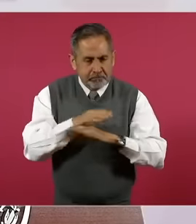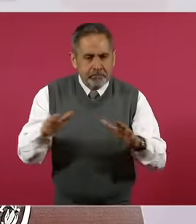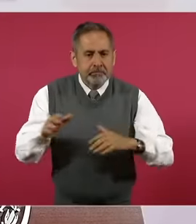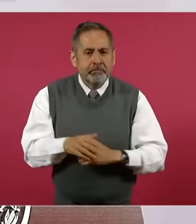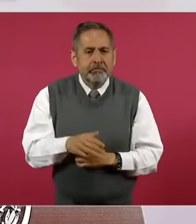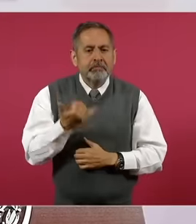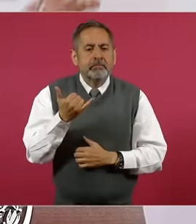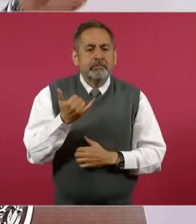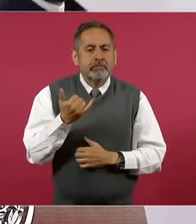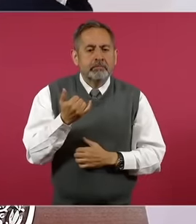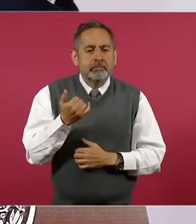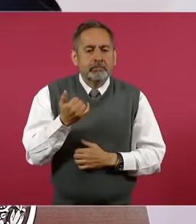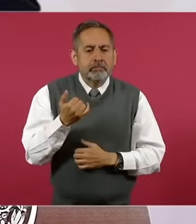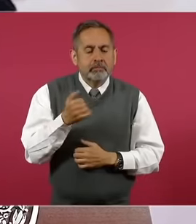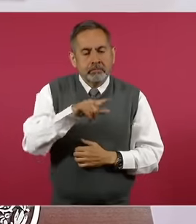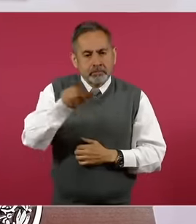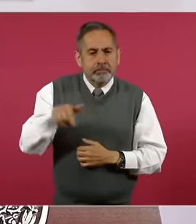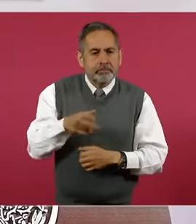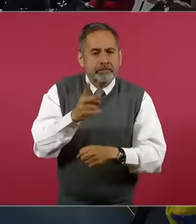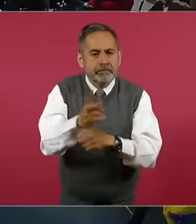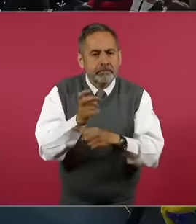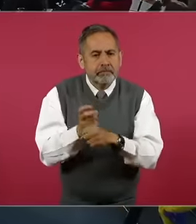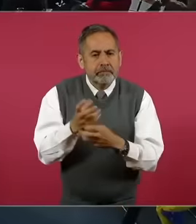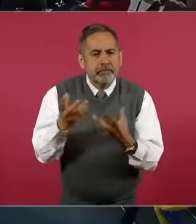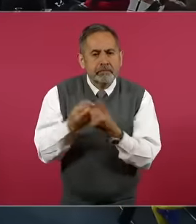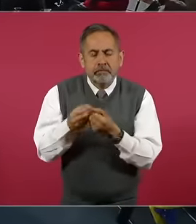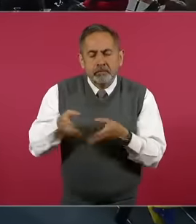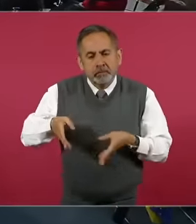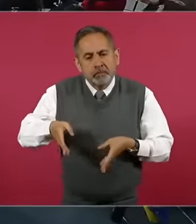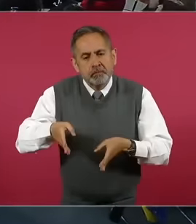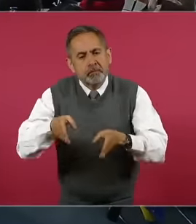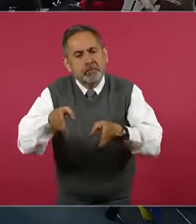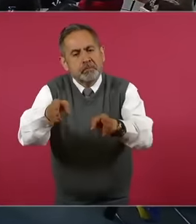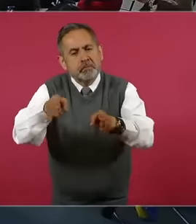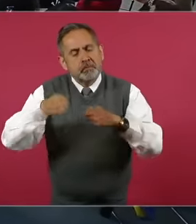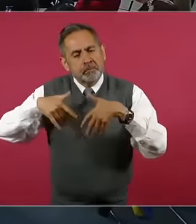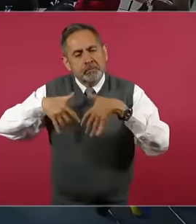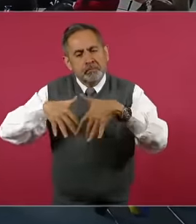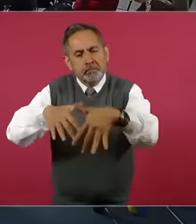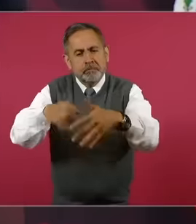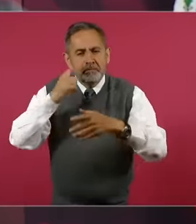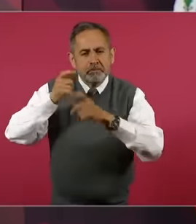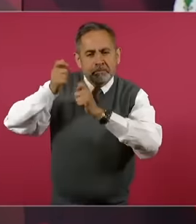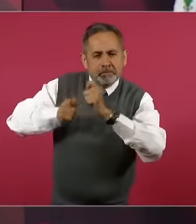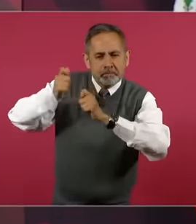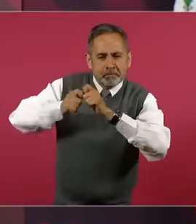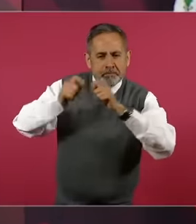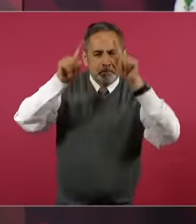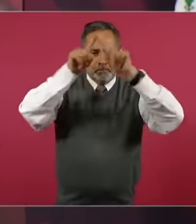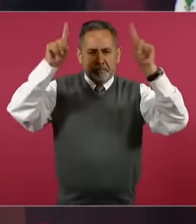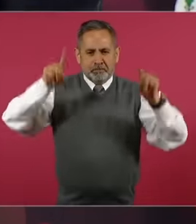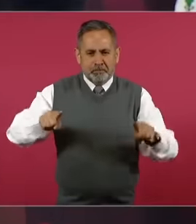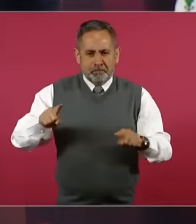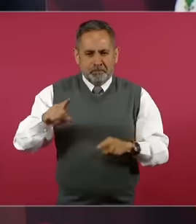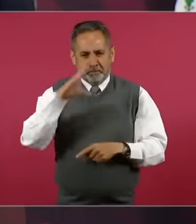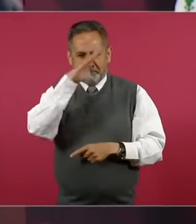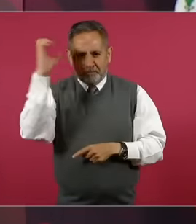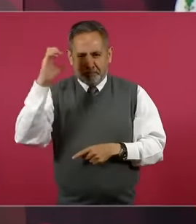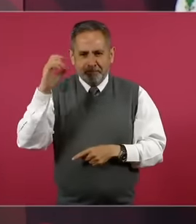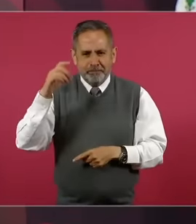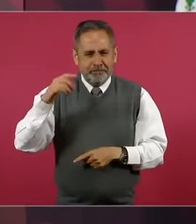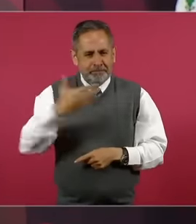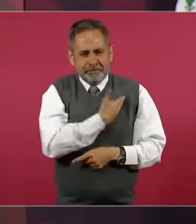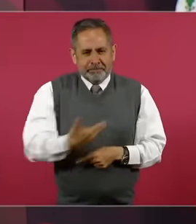y les invito luego al corredor para develar el retrato. Ven que hay retratos de